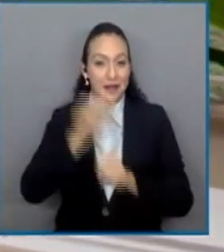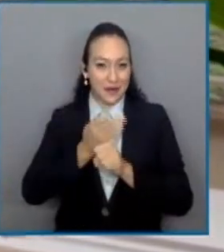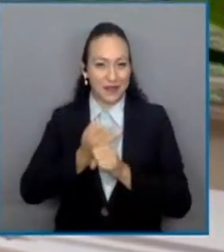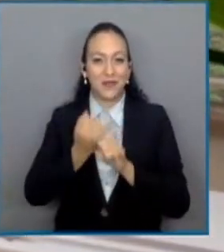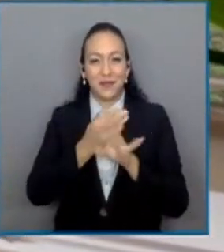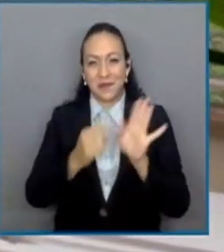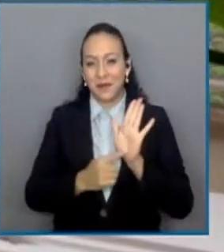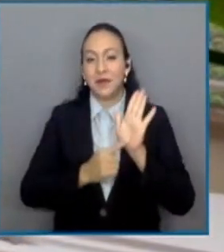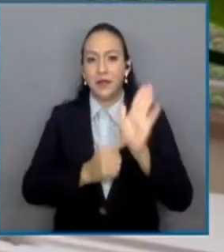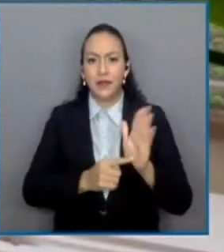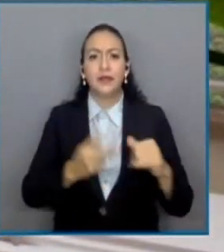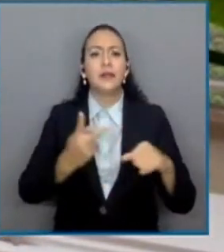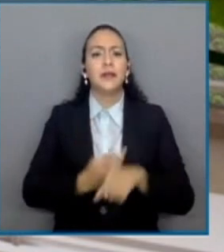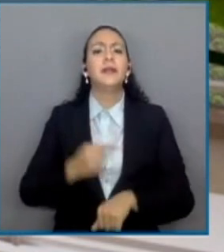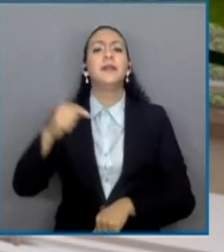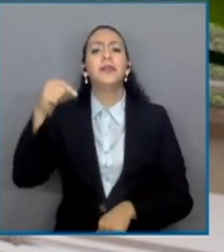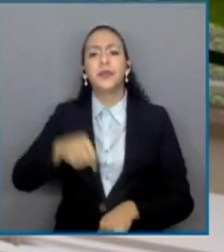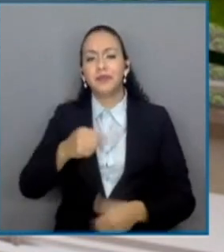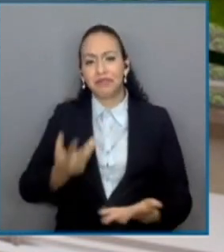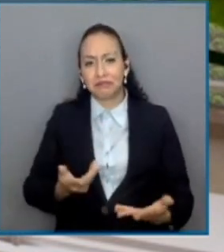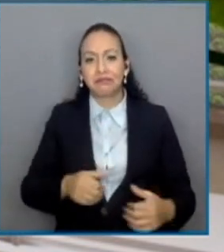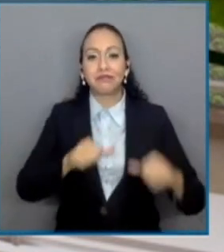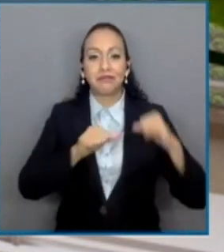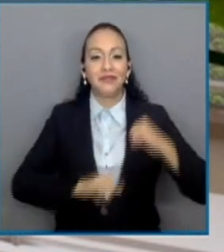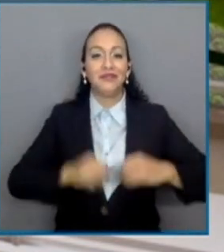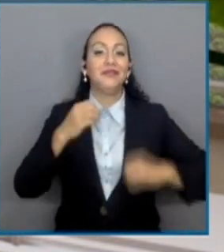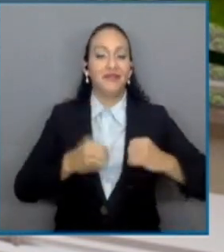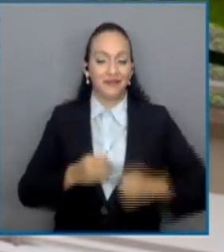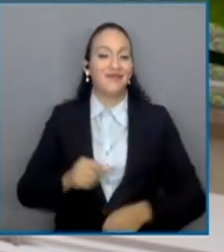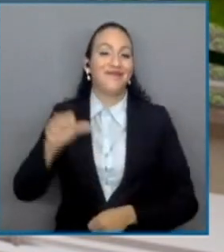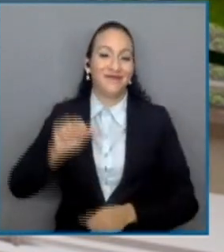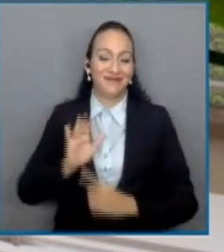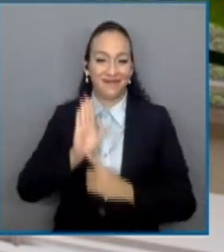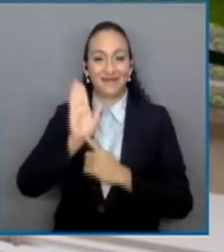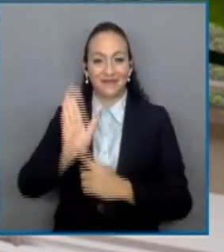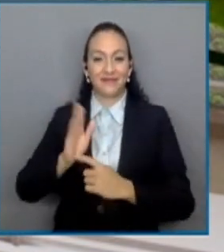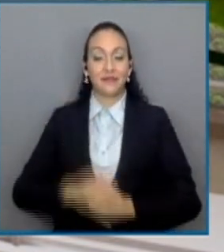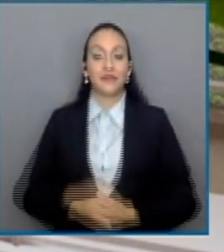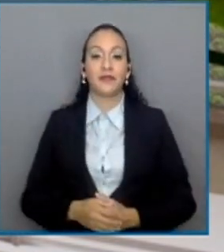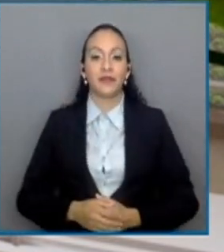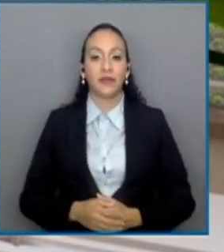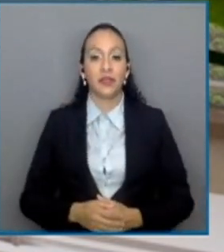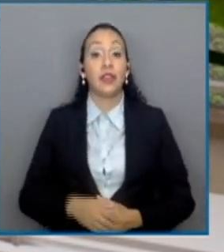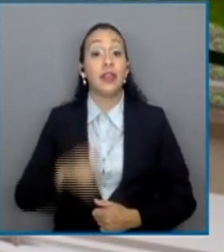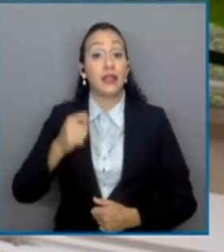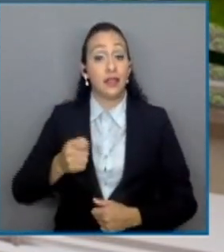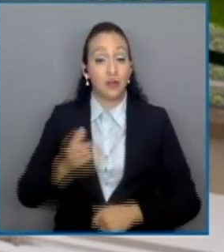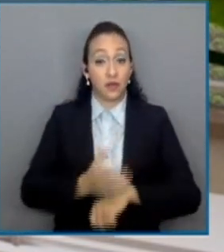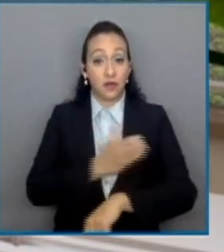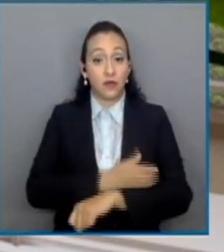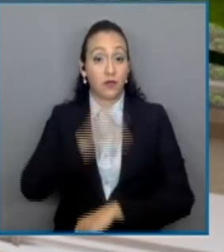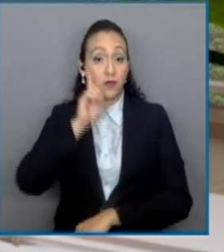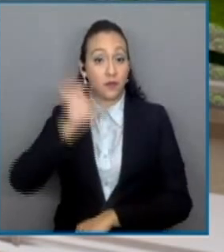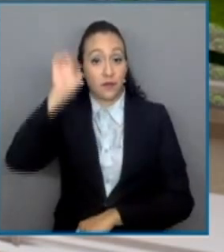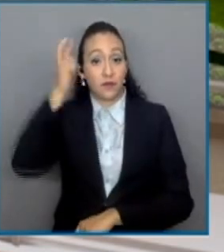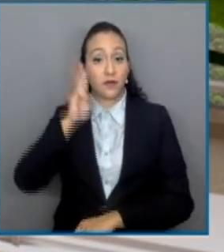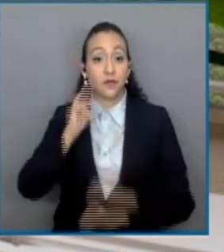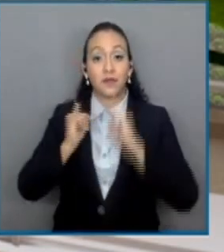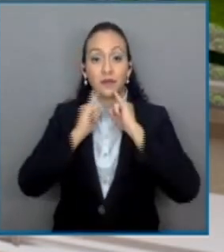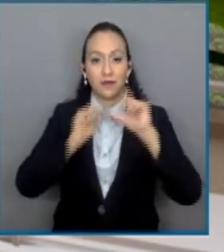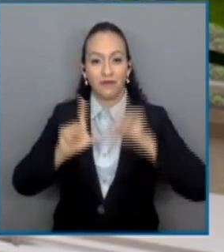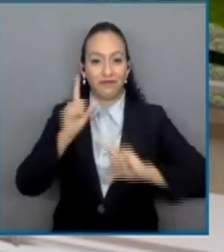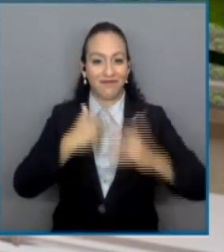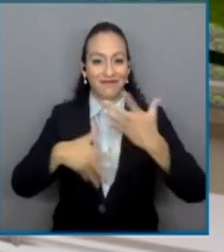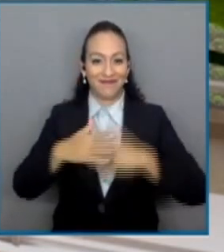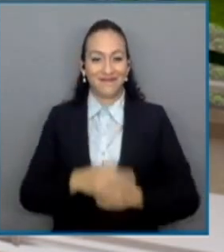le presentaré la información más reciente del Poder Judicial de la Federación. Saludo a mi compañera Eusiris Rostro en la interpretación en lengua